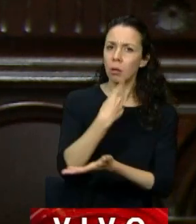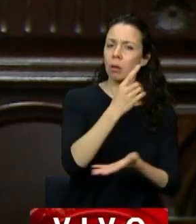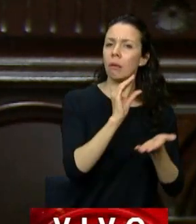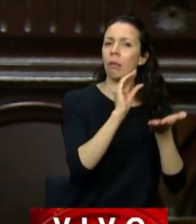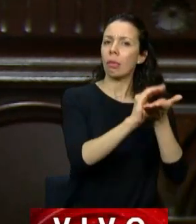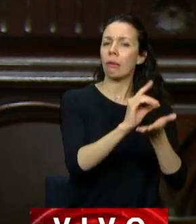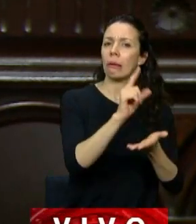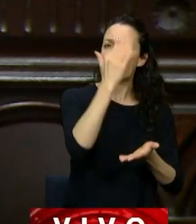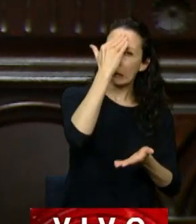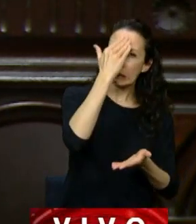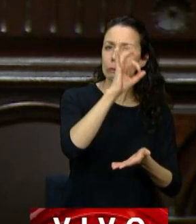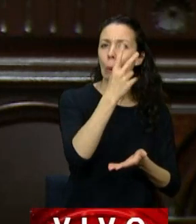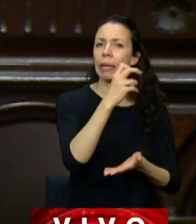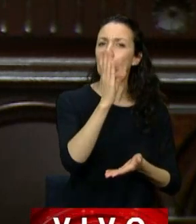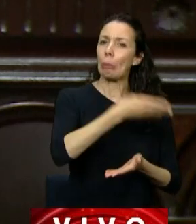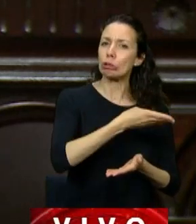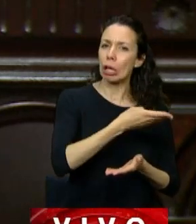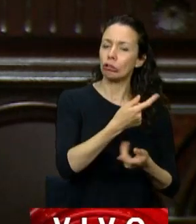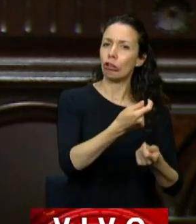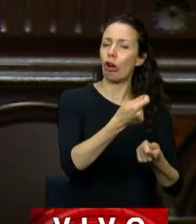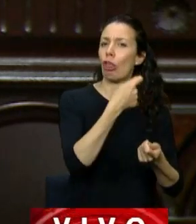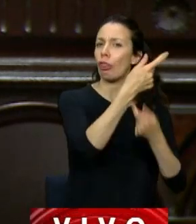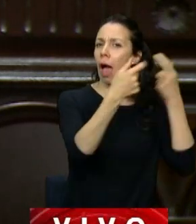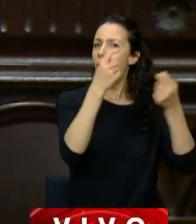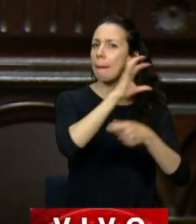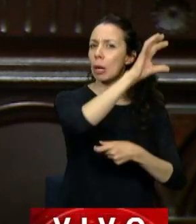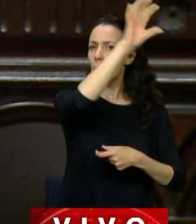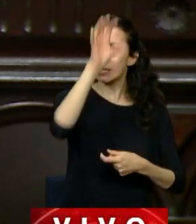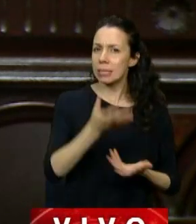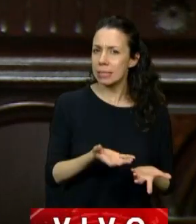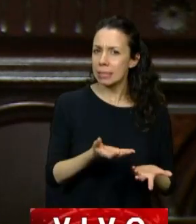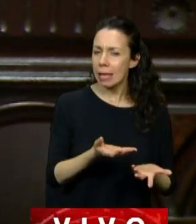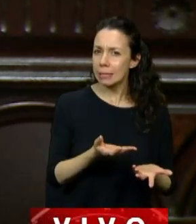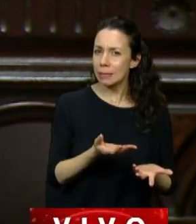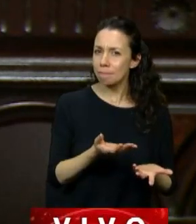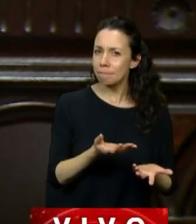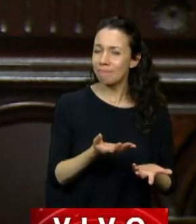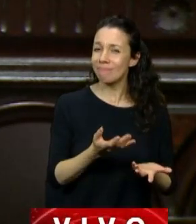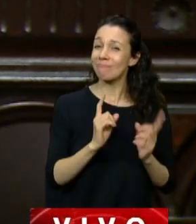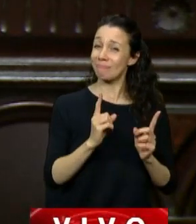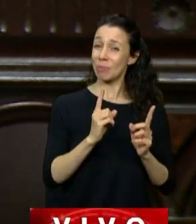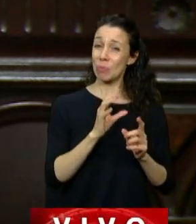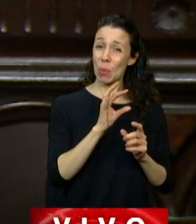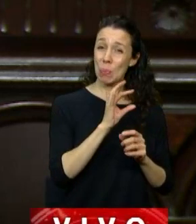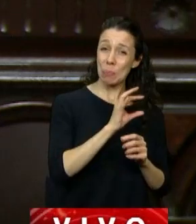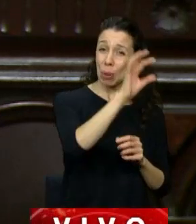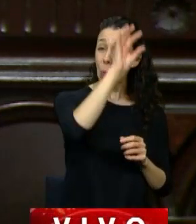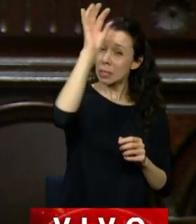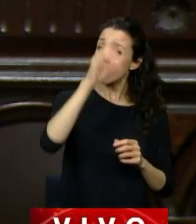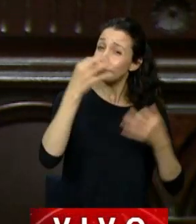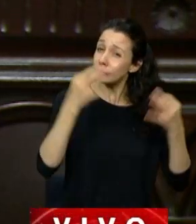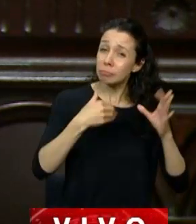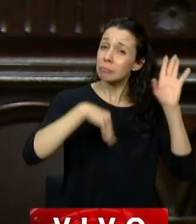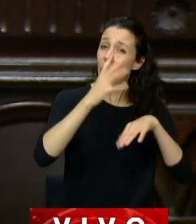o el 20% de esos recursos, de esos subsidios, al interior, que es el interior lo que más